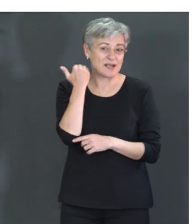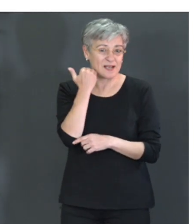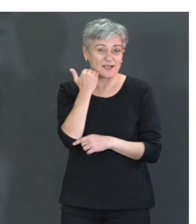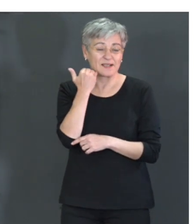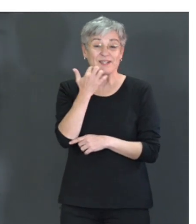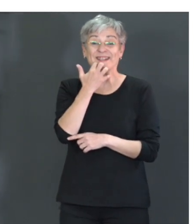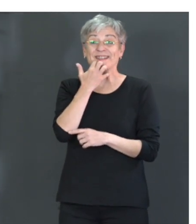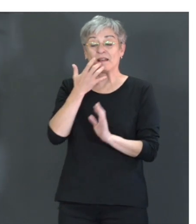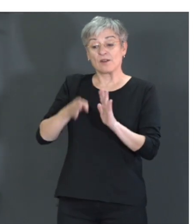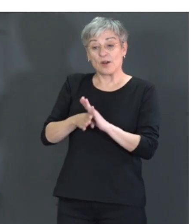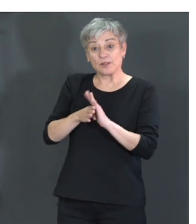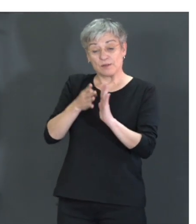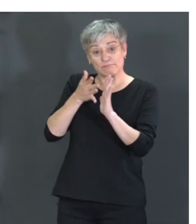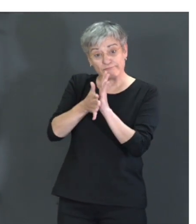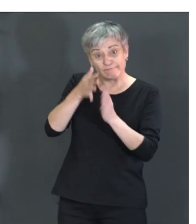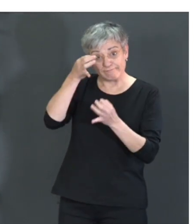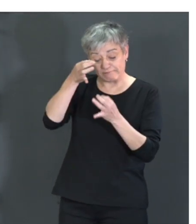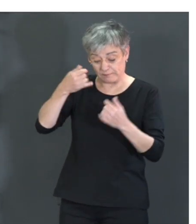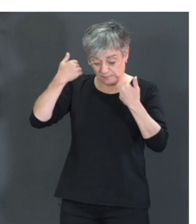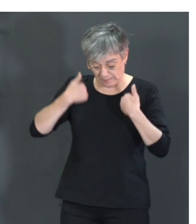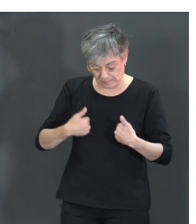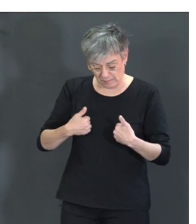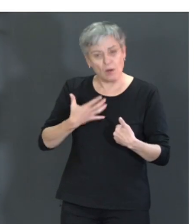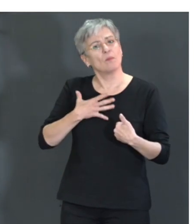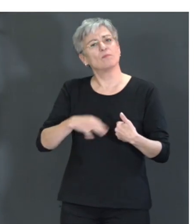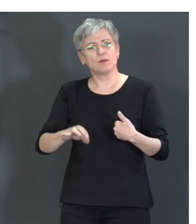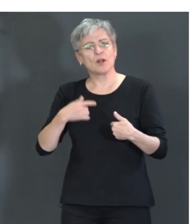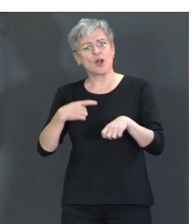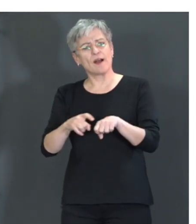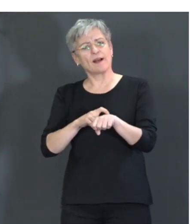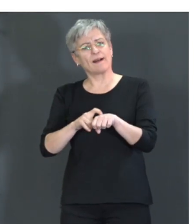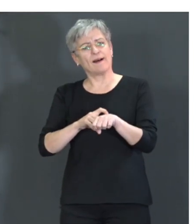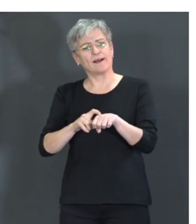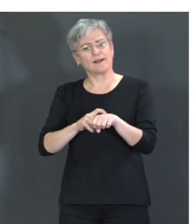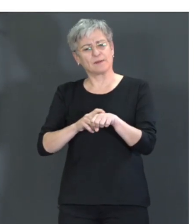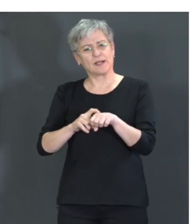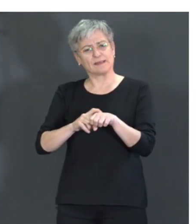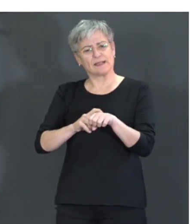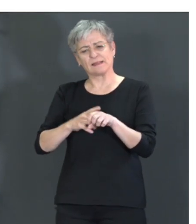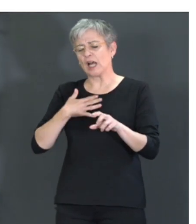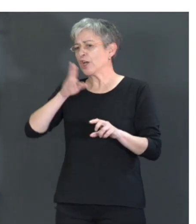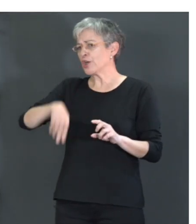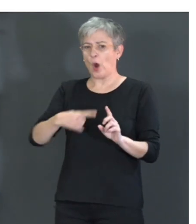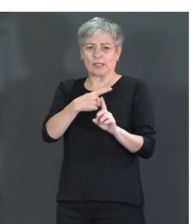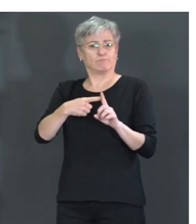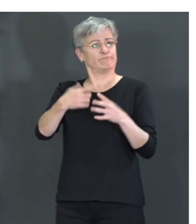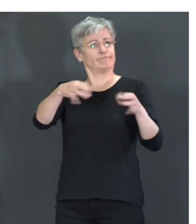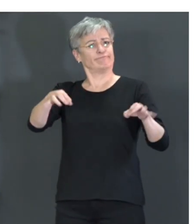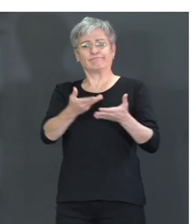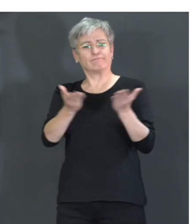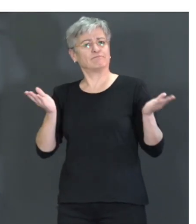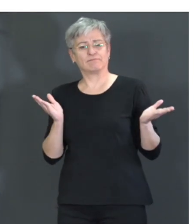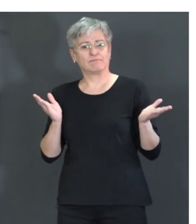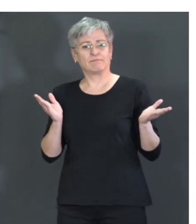siguiera describiéndome, encontraríamos características en las que no estoy en la media de la población. ¿Por qué?